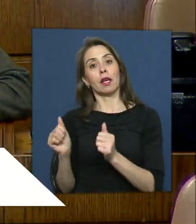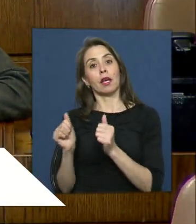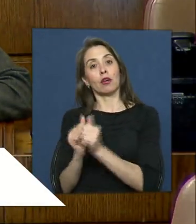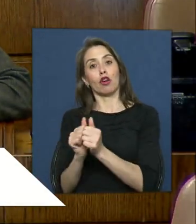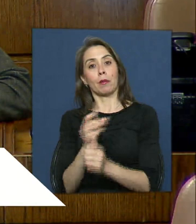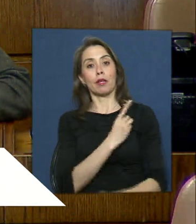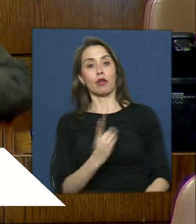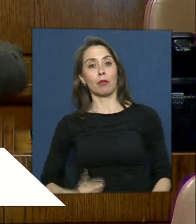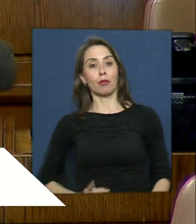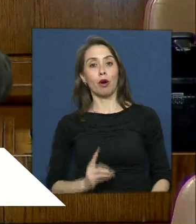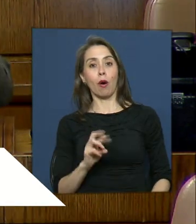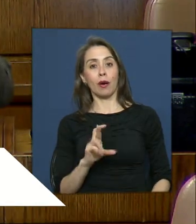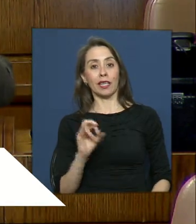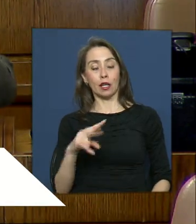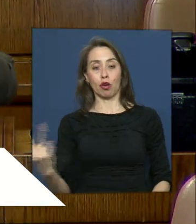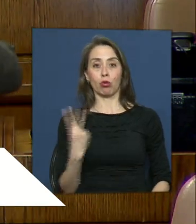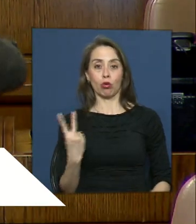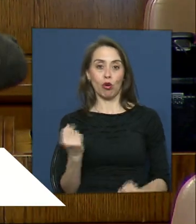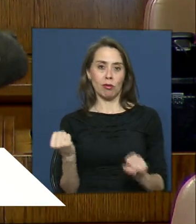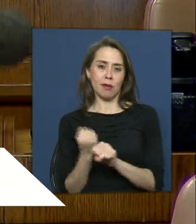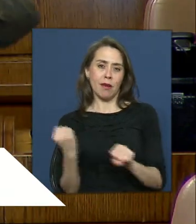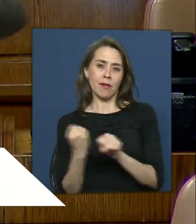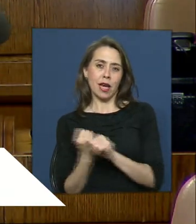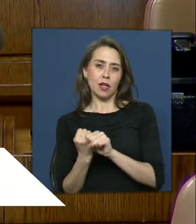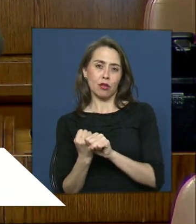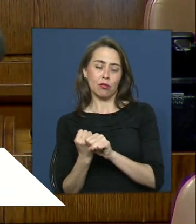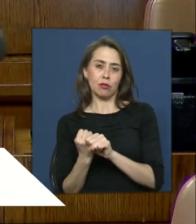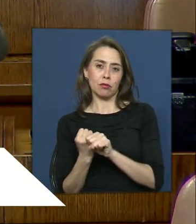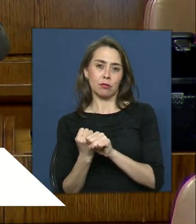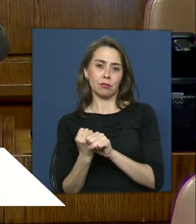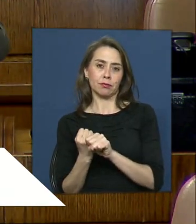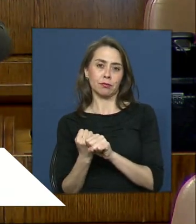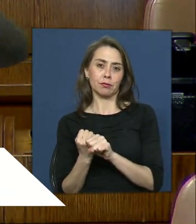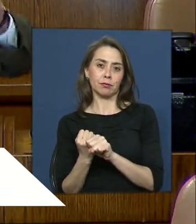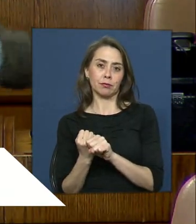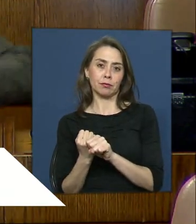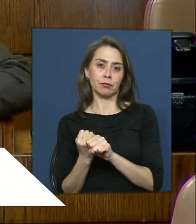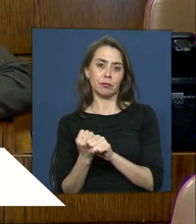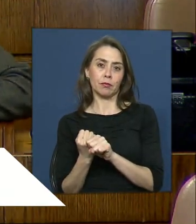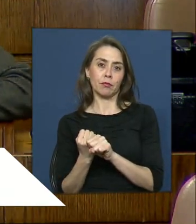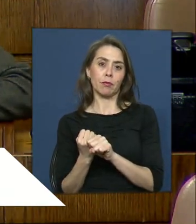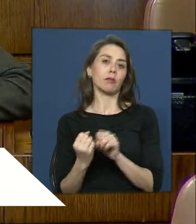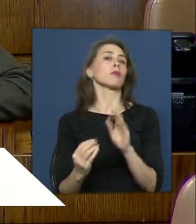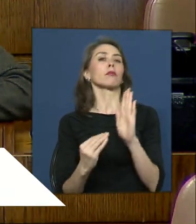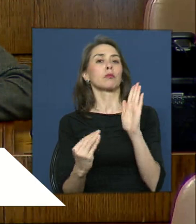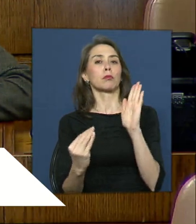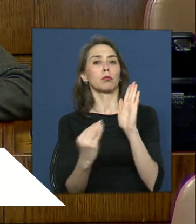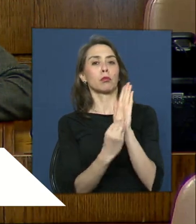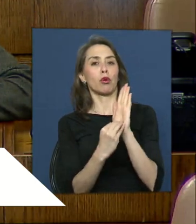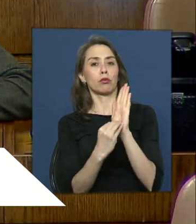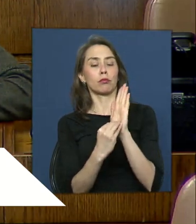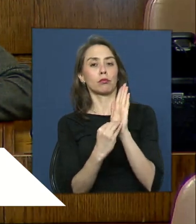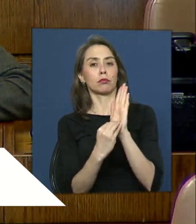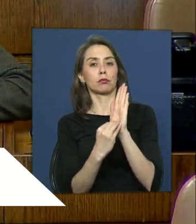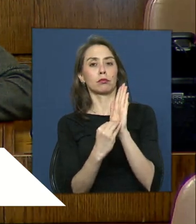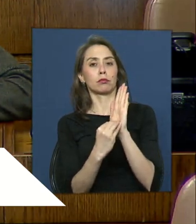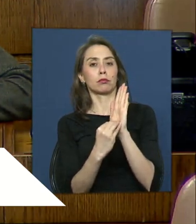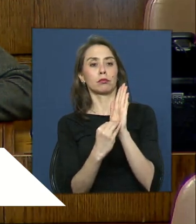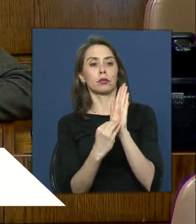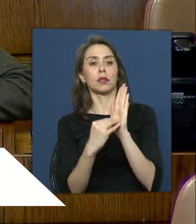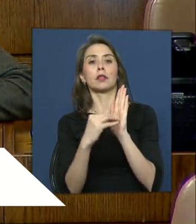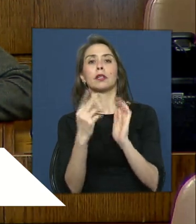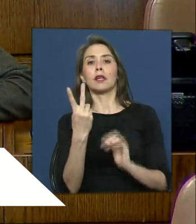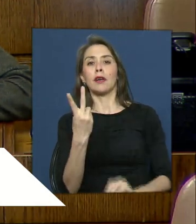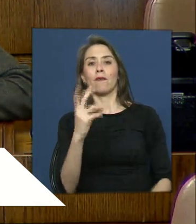particular, trabajamos intensamente para que quedara una reserva de